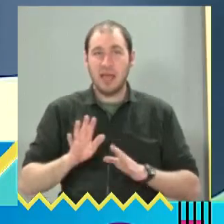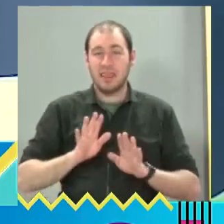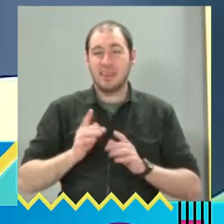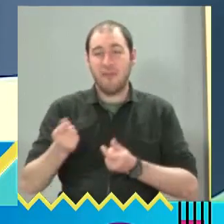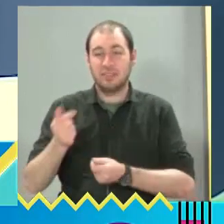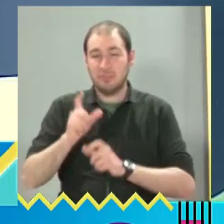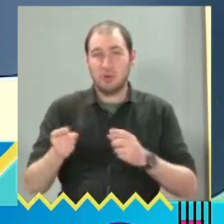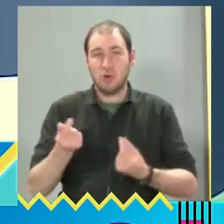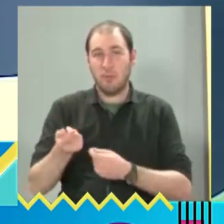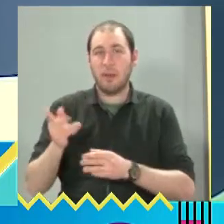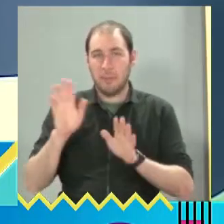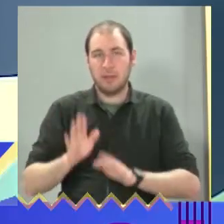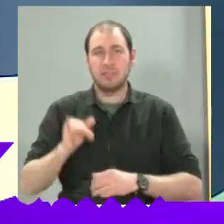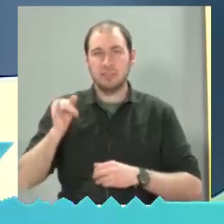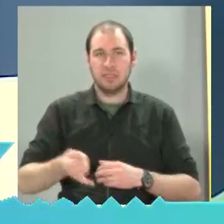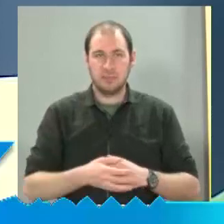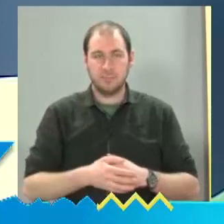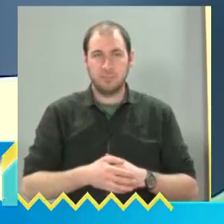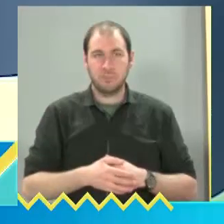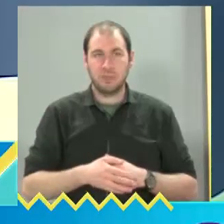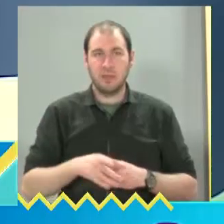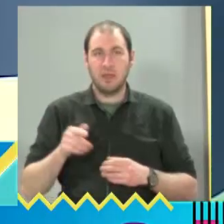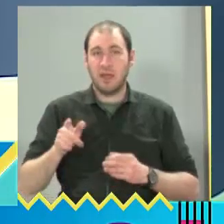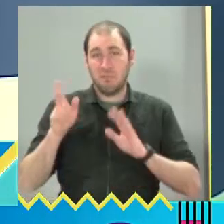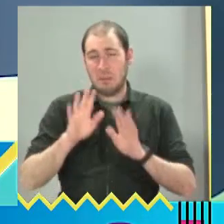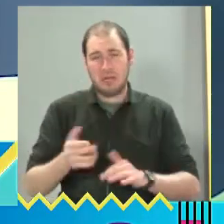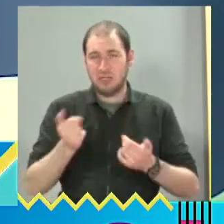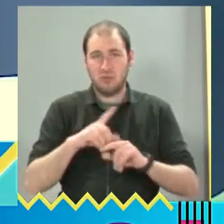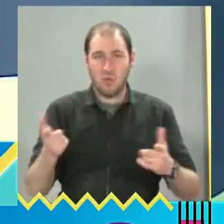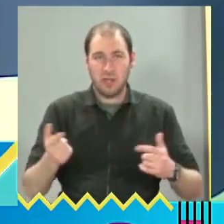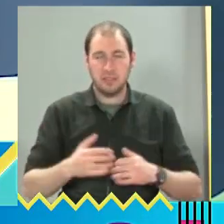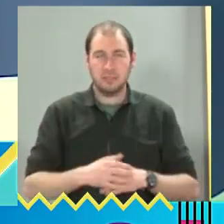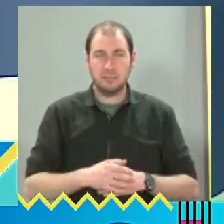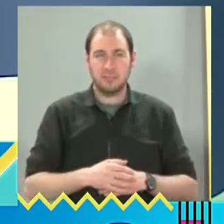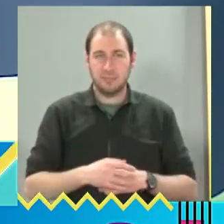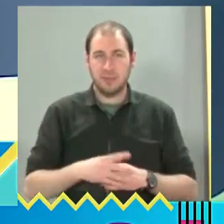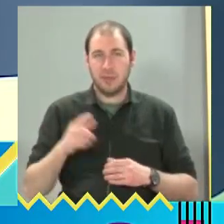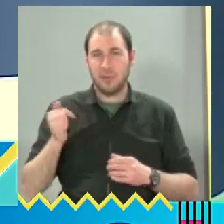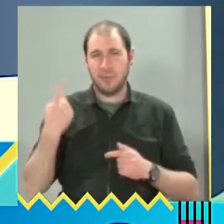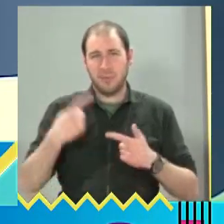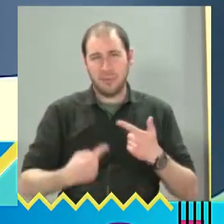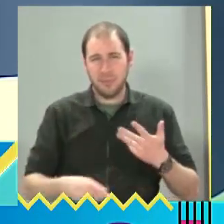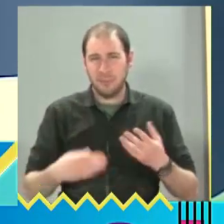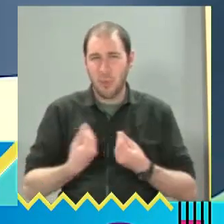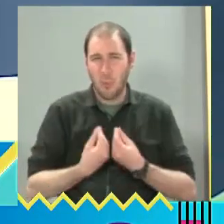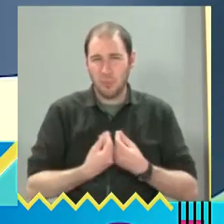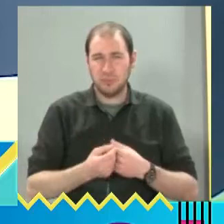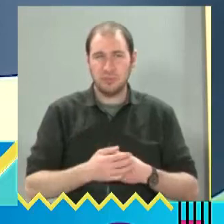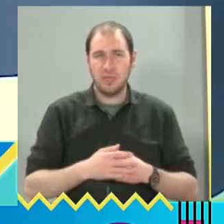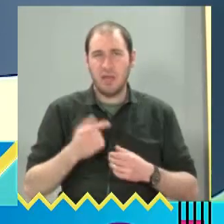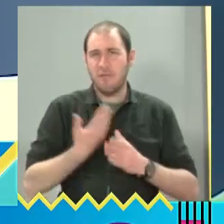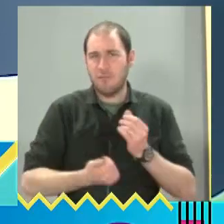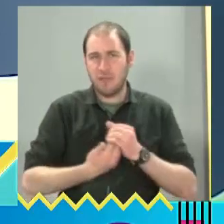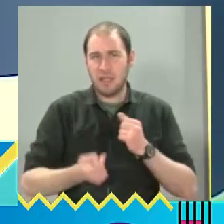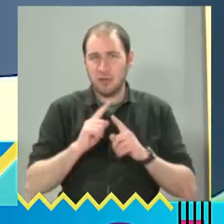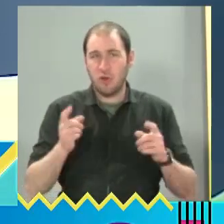consumidor preparada. Vos no están preparados, vos tenés un montón que en realidad no son falencias